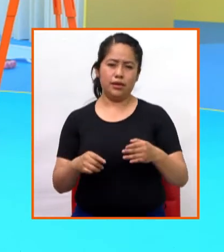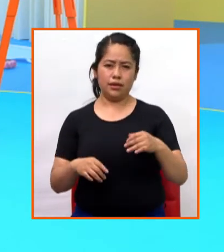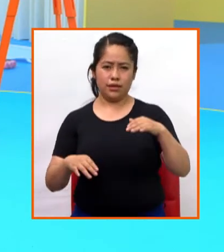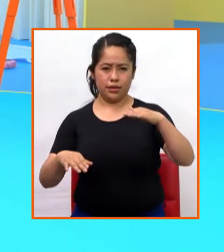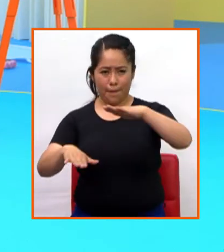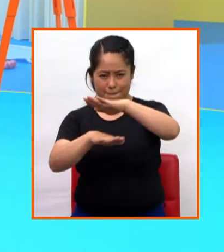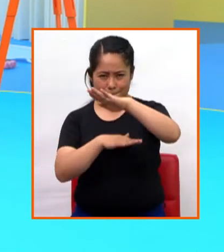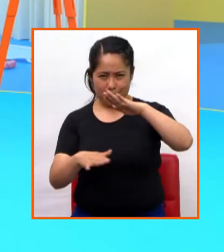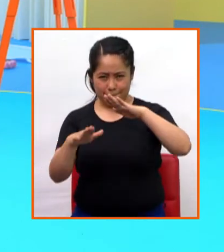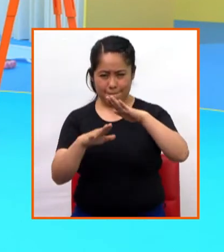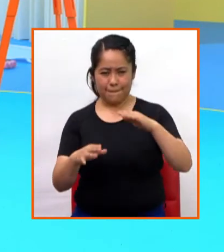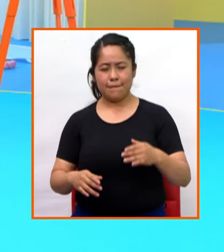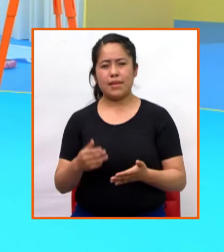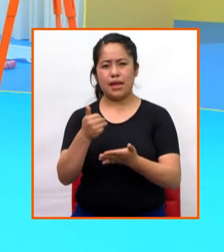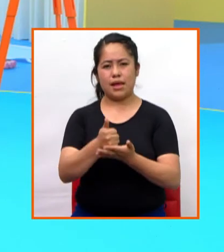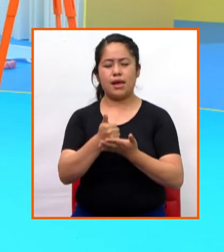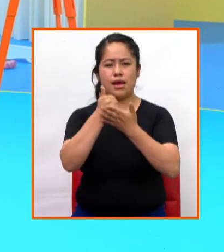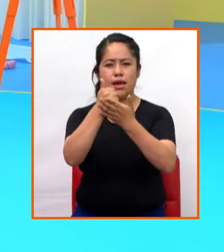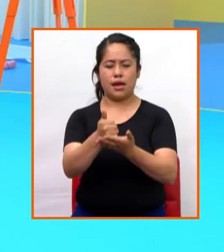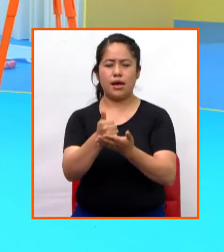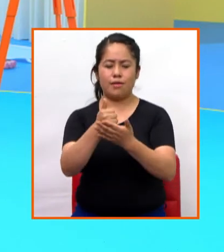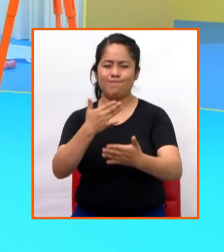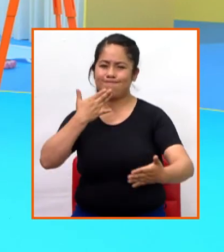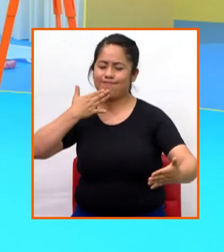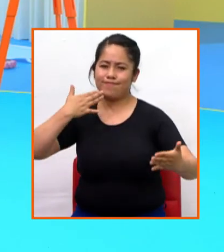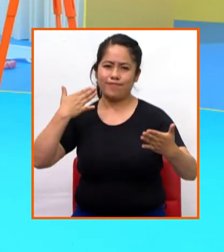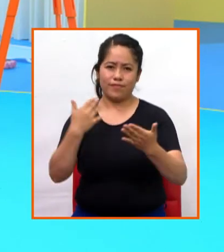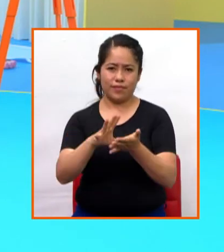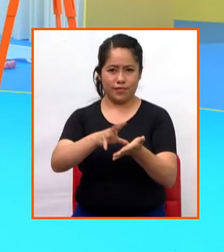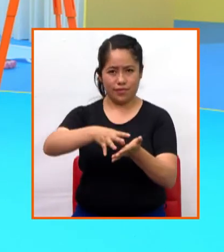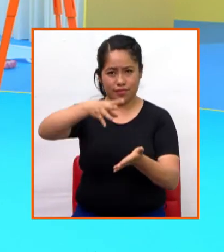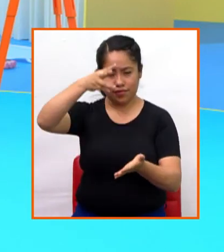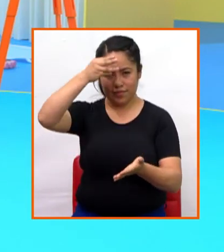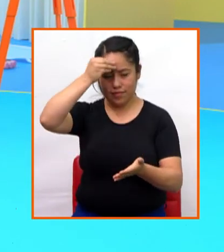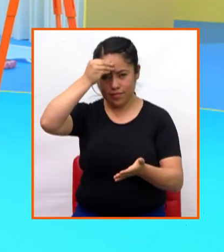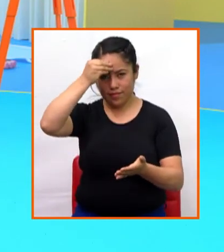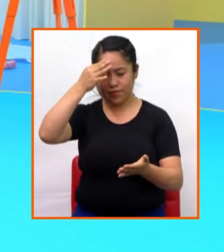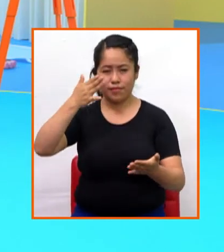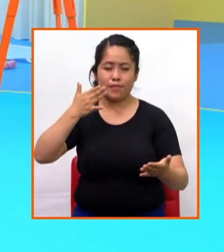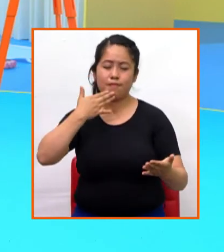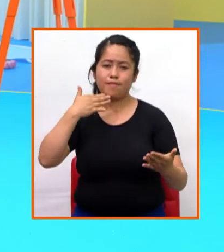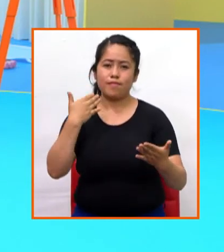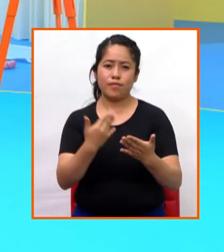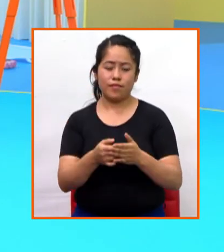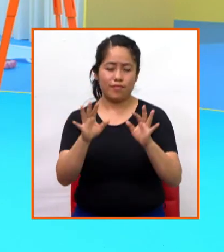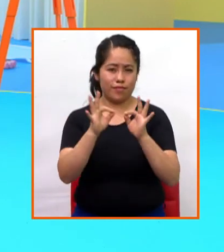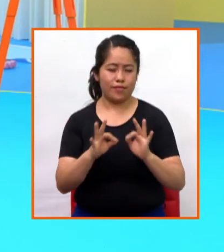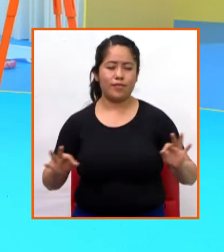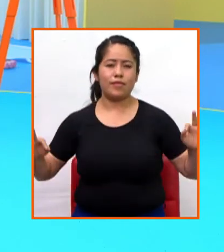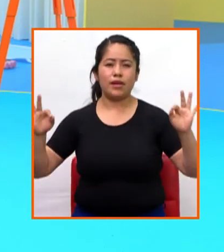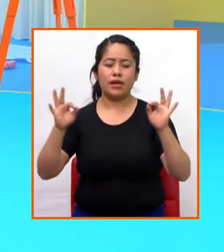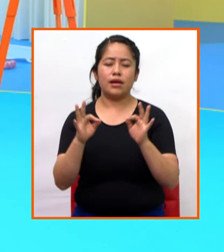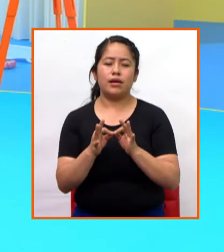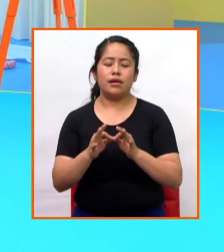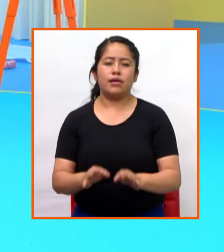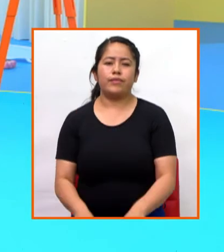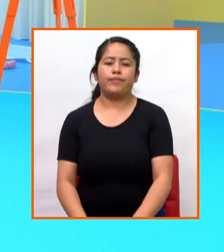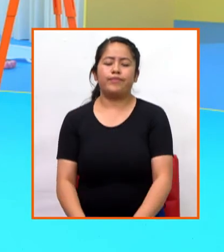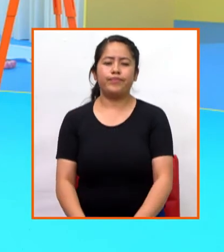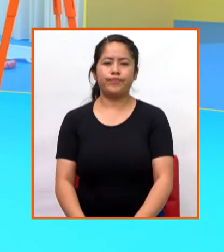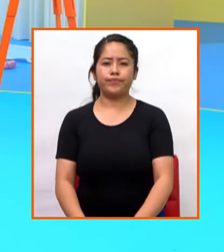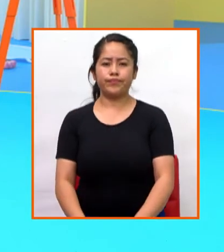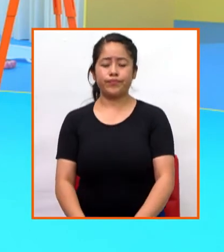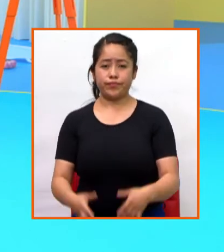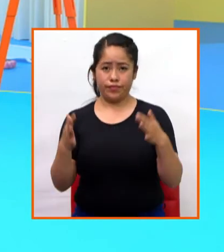un desempeño óptimo y un aprendizaje ideal en nuestro medio. Por ello es importante tomarlo en cuenta.